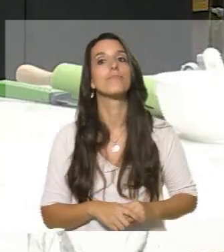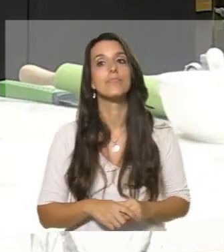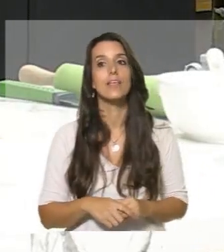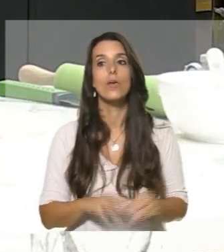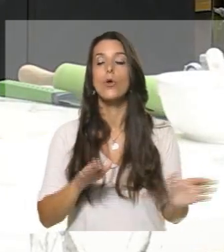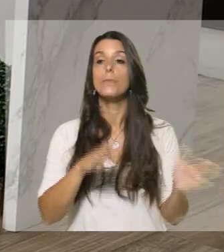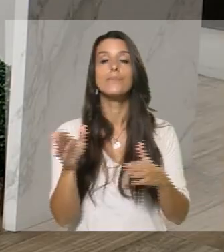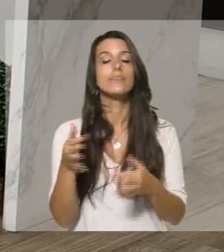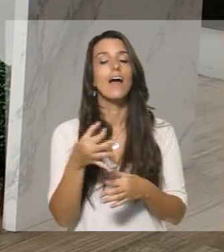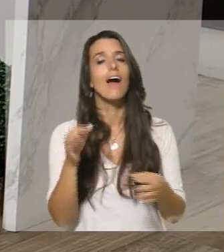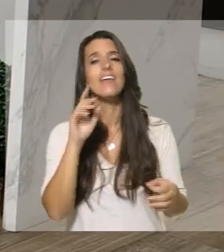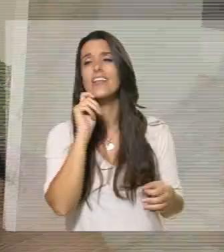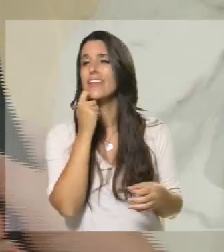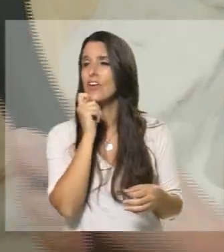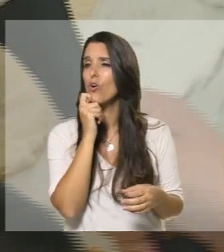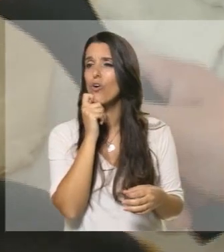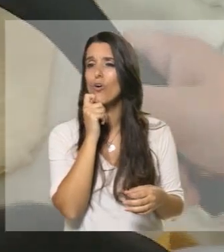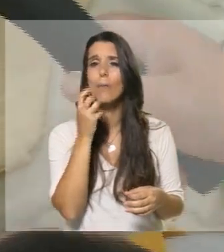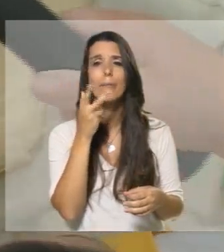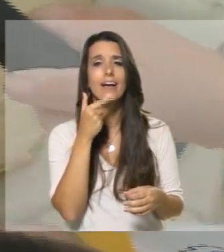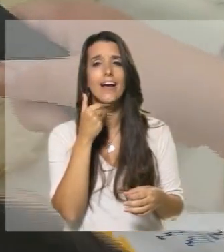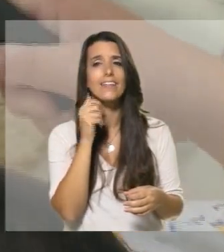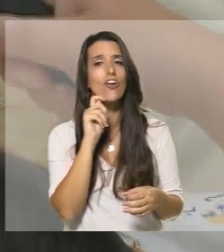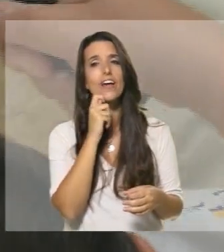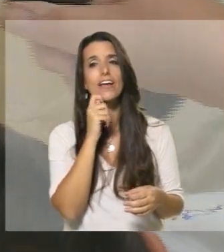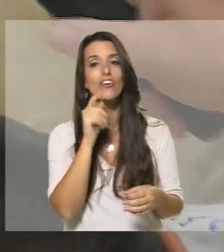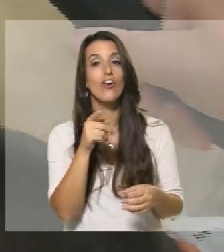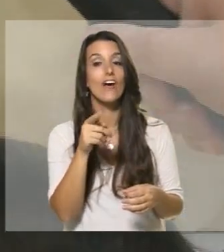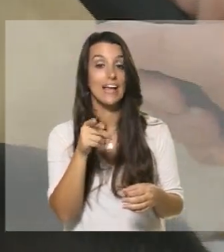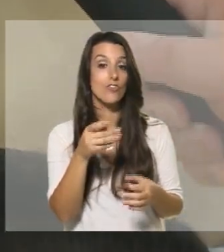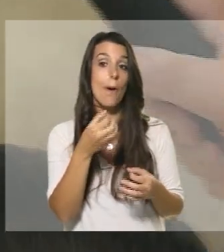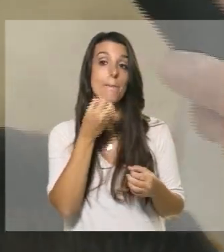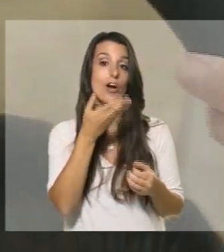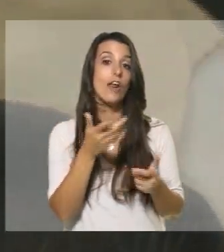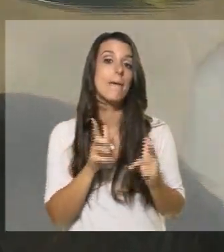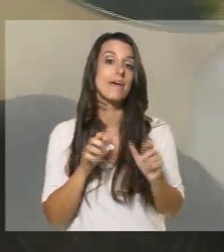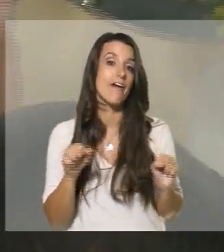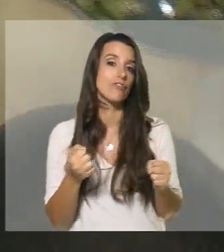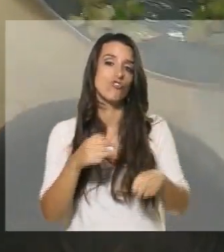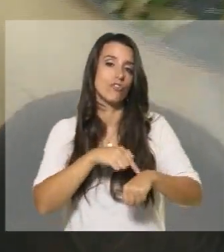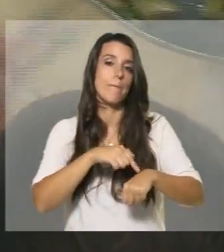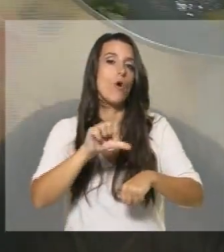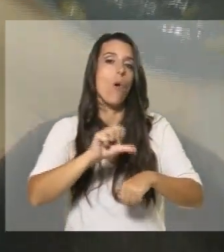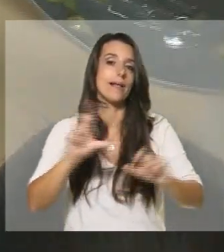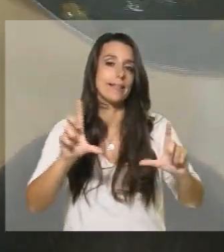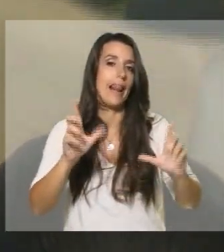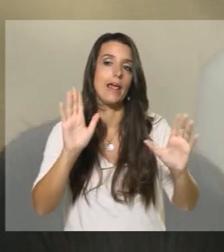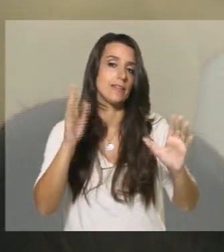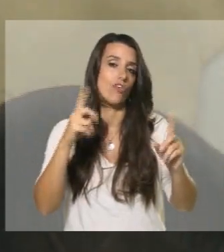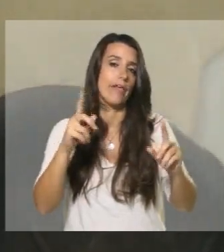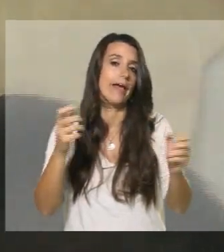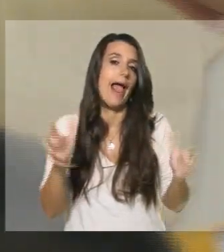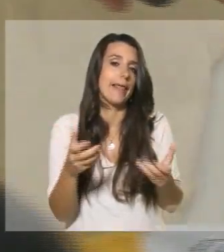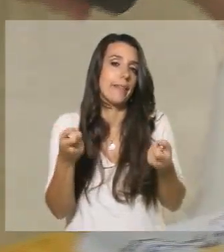ideal. Sí. Qué rico. Ah, qué rico. Mari, te entendí. No, qué rico. Esto lo ideal es dejarlo enfriar, cosa que yo no voy a hacer ahora por un